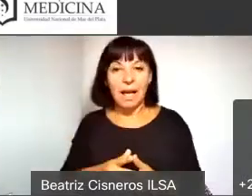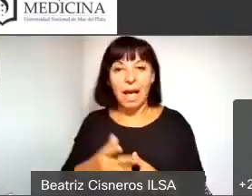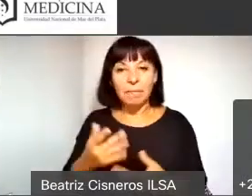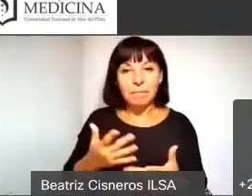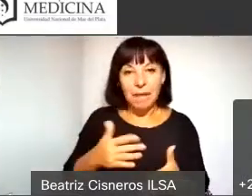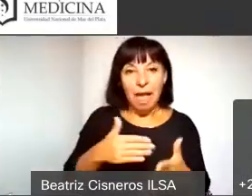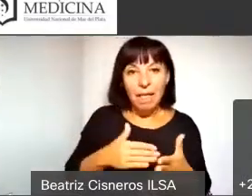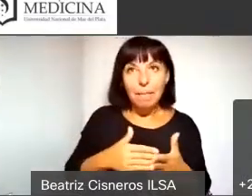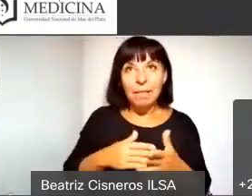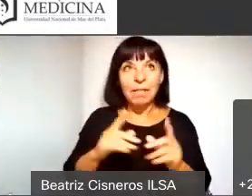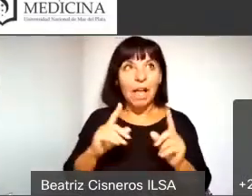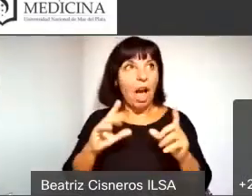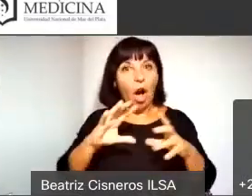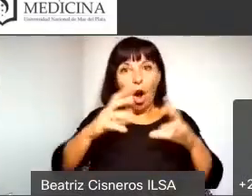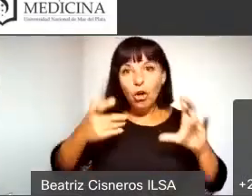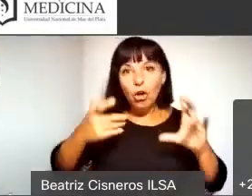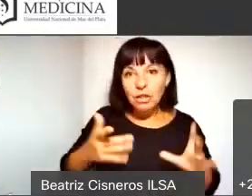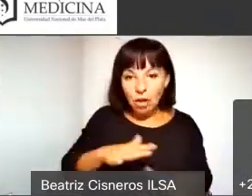ambientales.